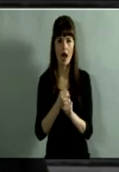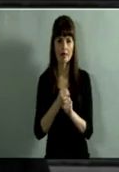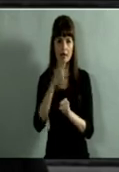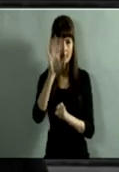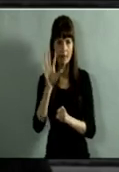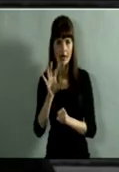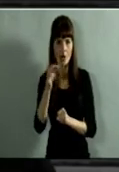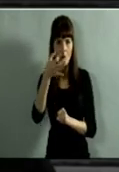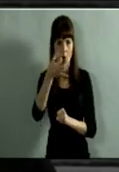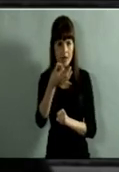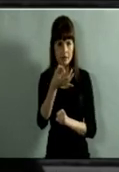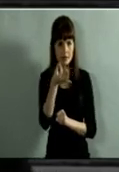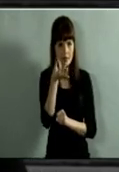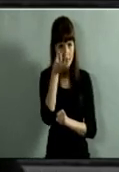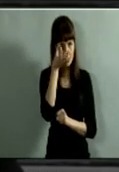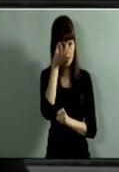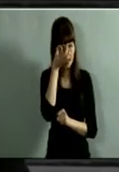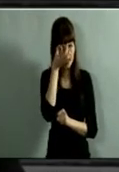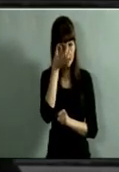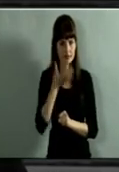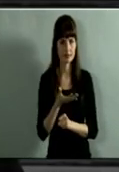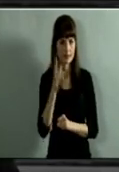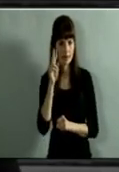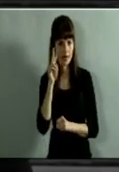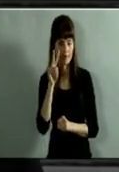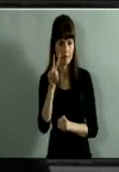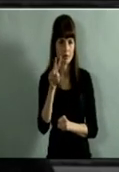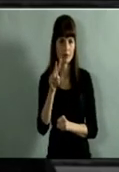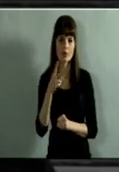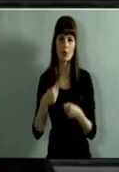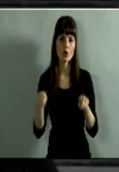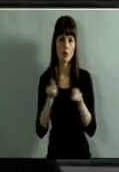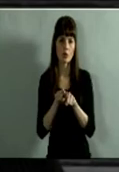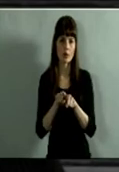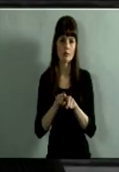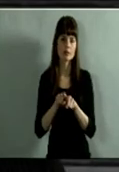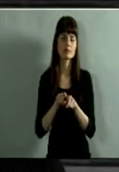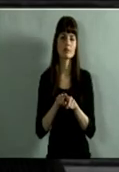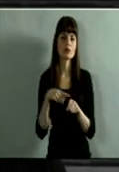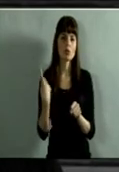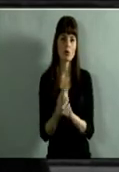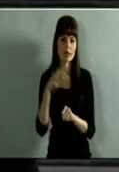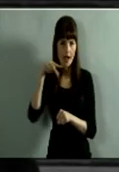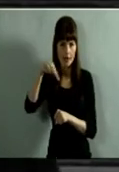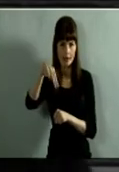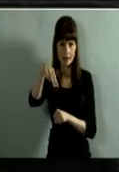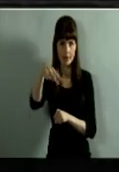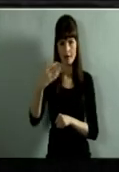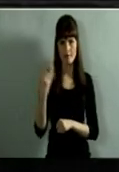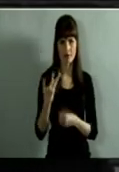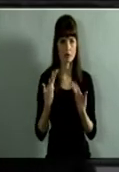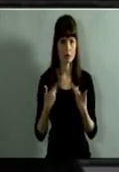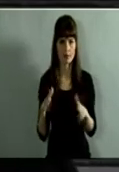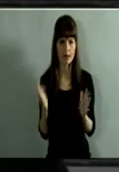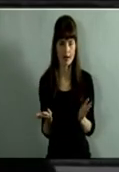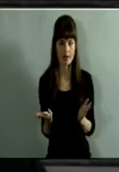para poder ver y tenía que tocar las paredes para irme a la pieza y así no poder vivir una